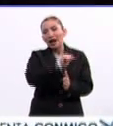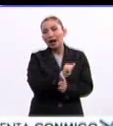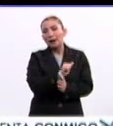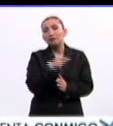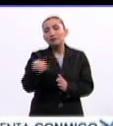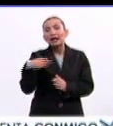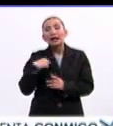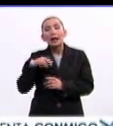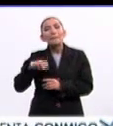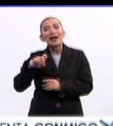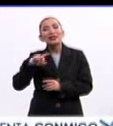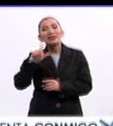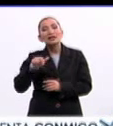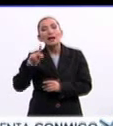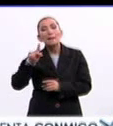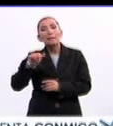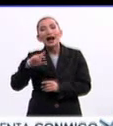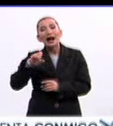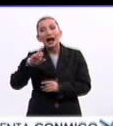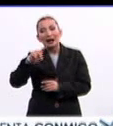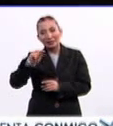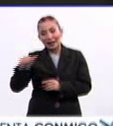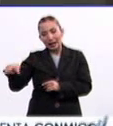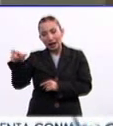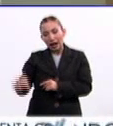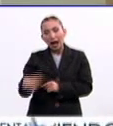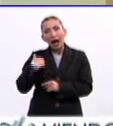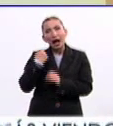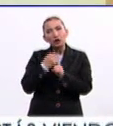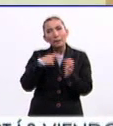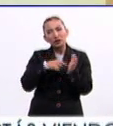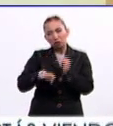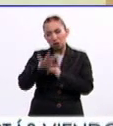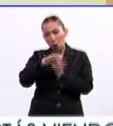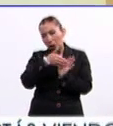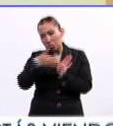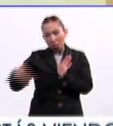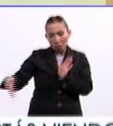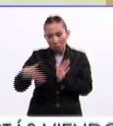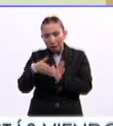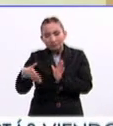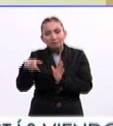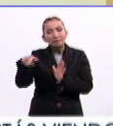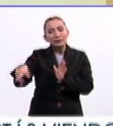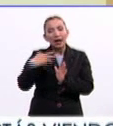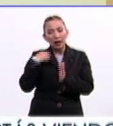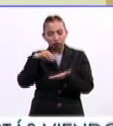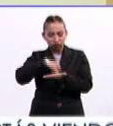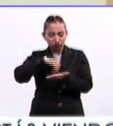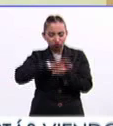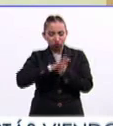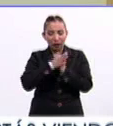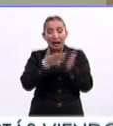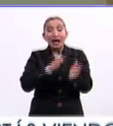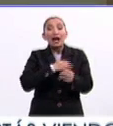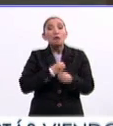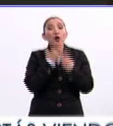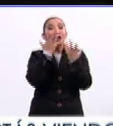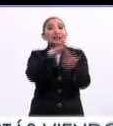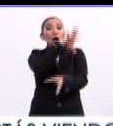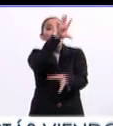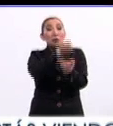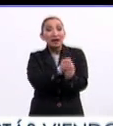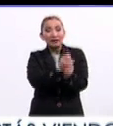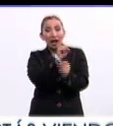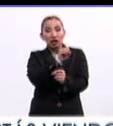Plancarte. Méndez Plancarte en los años 50 edita la poesía completa de Sor Juana,